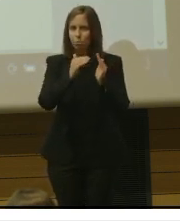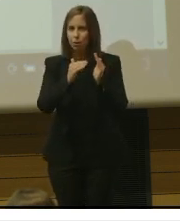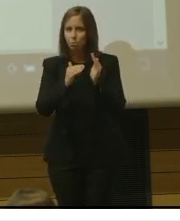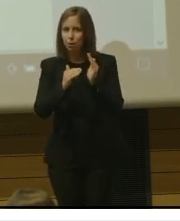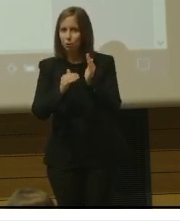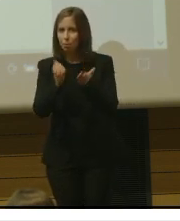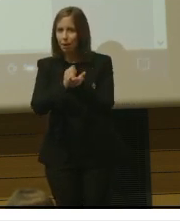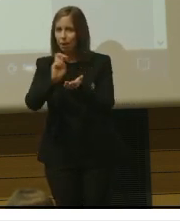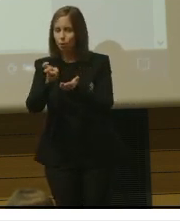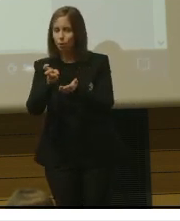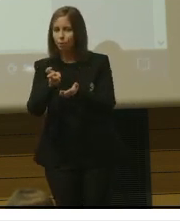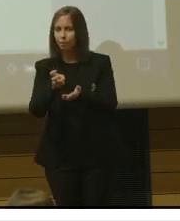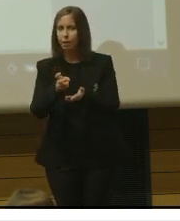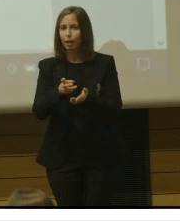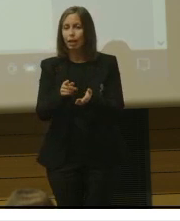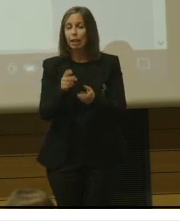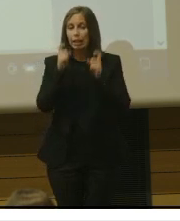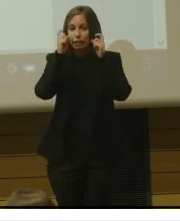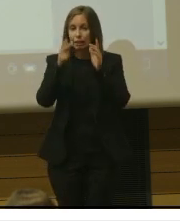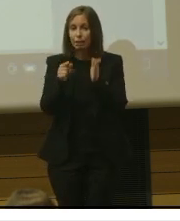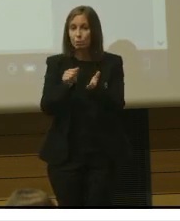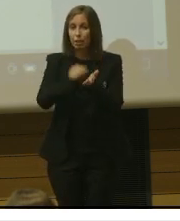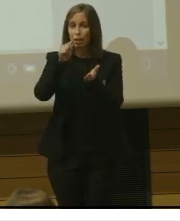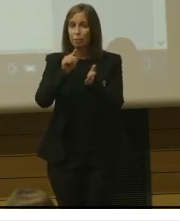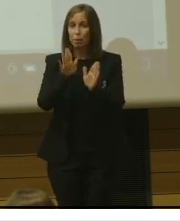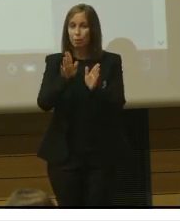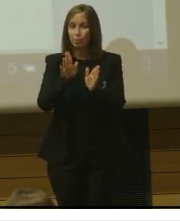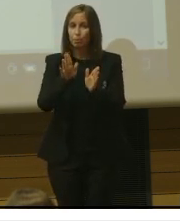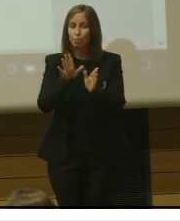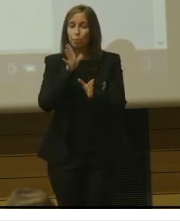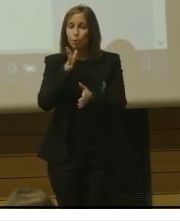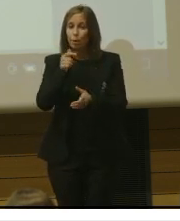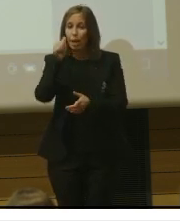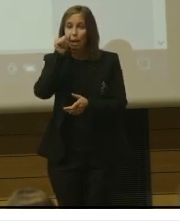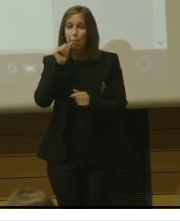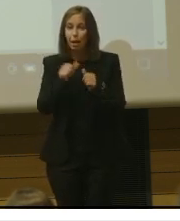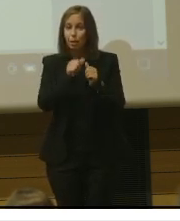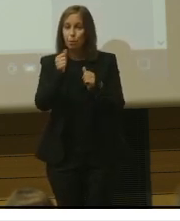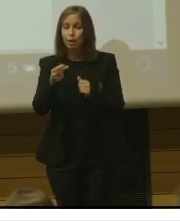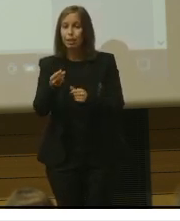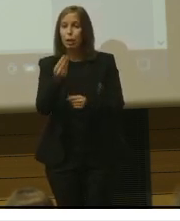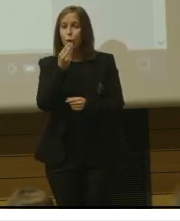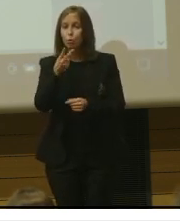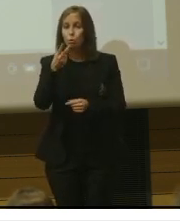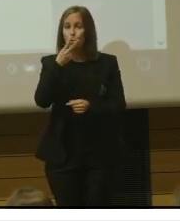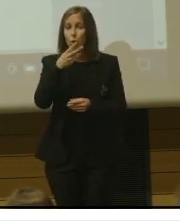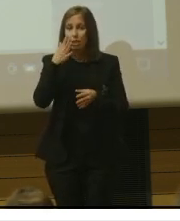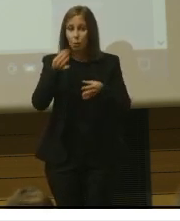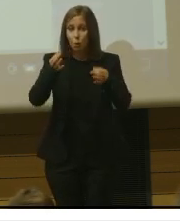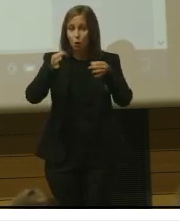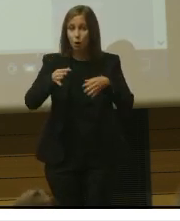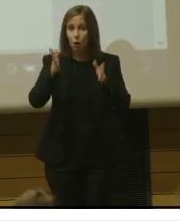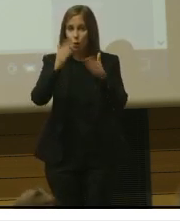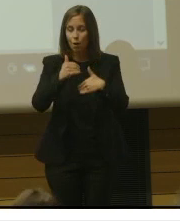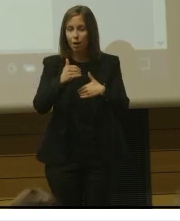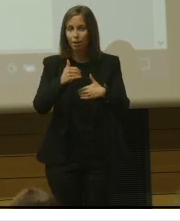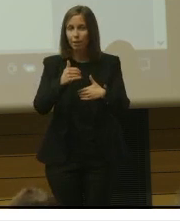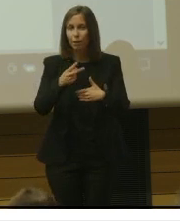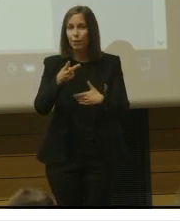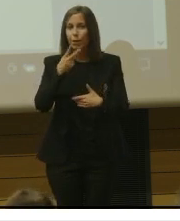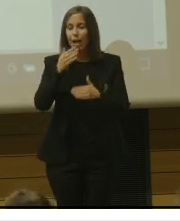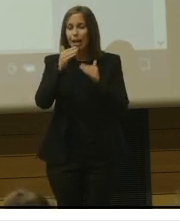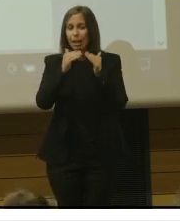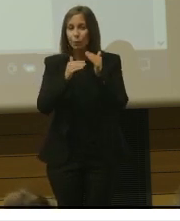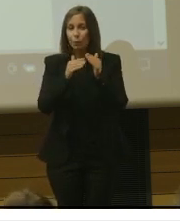forma más rápida posible porque, como decía, no hay un consumo seguro de tabaco durante el embarazo. Pero sí que es verdad que esa reducción gradual suele enganchar más